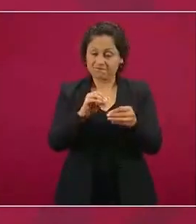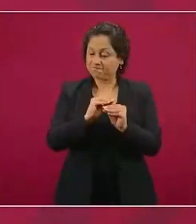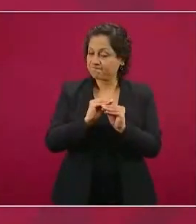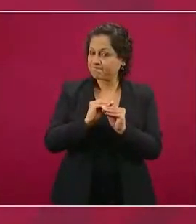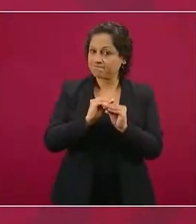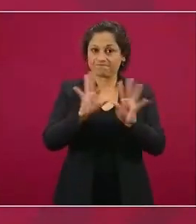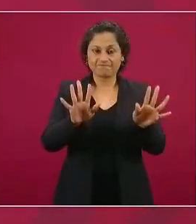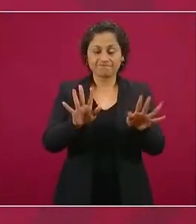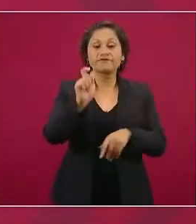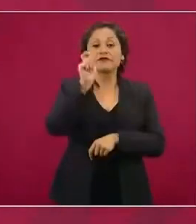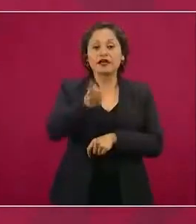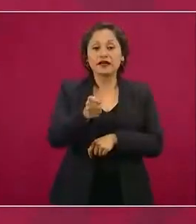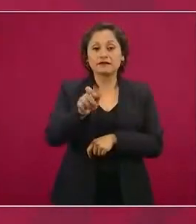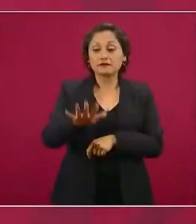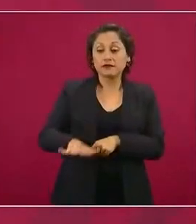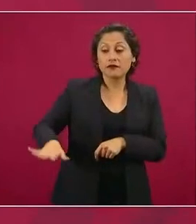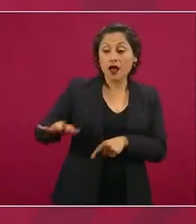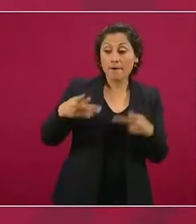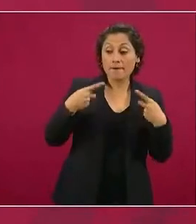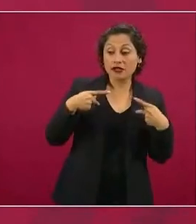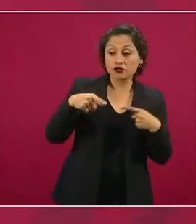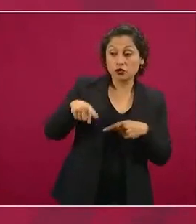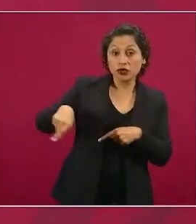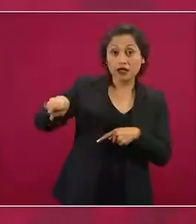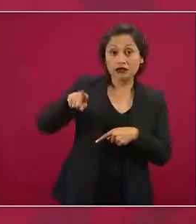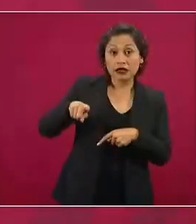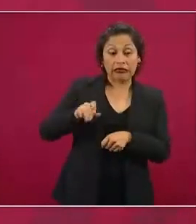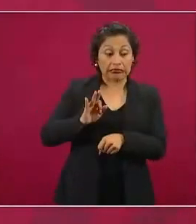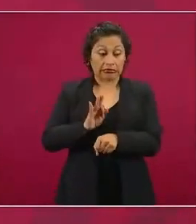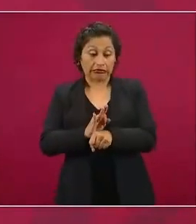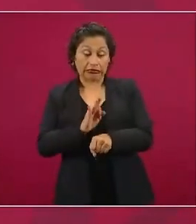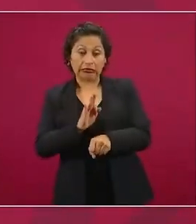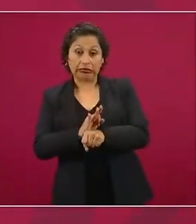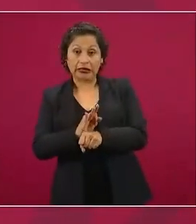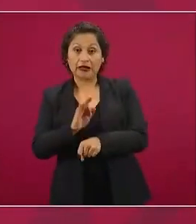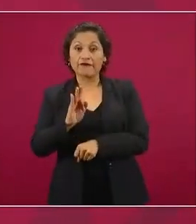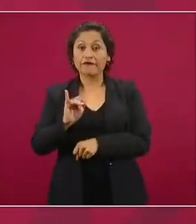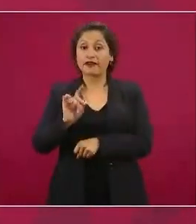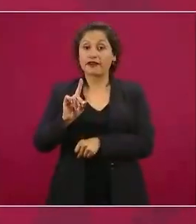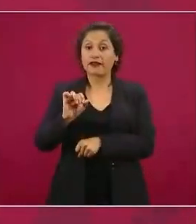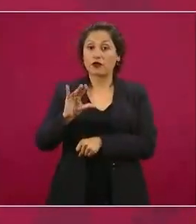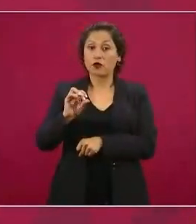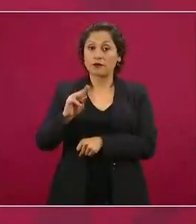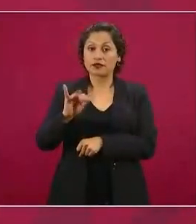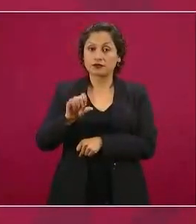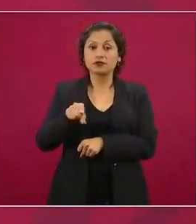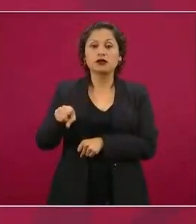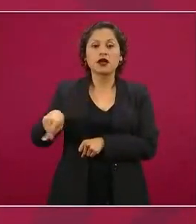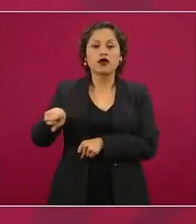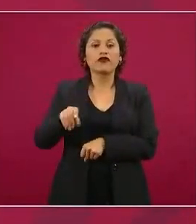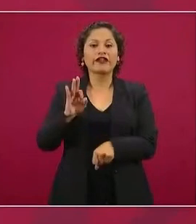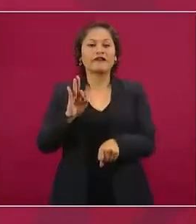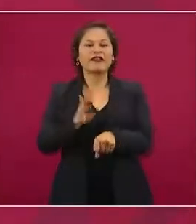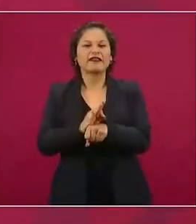Los que defienden los fideicomisos están defendiendo, consciente o inconscientemente,